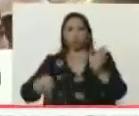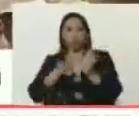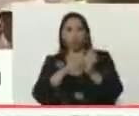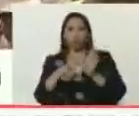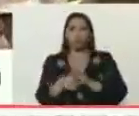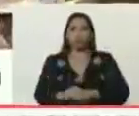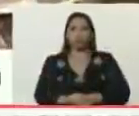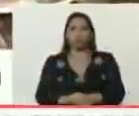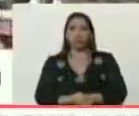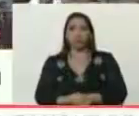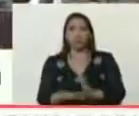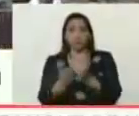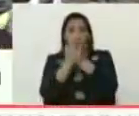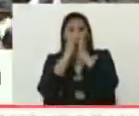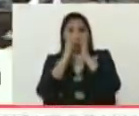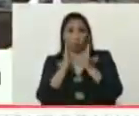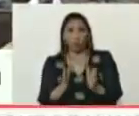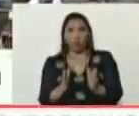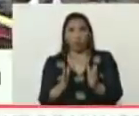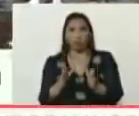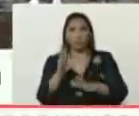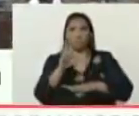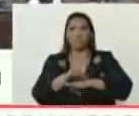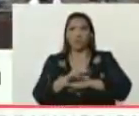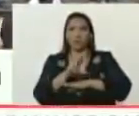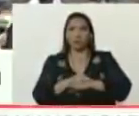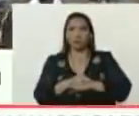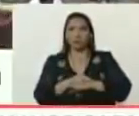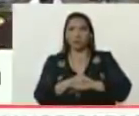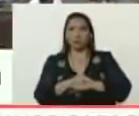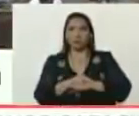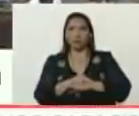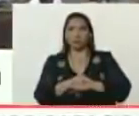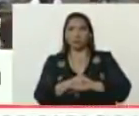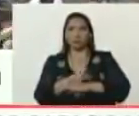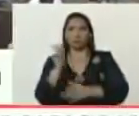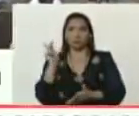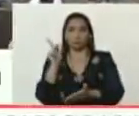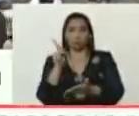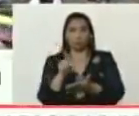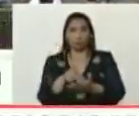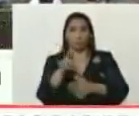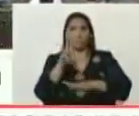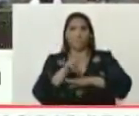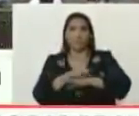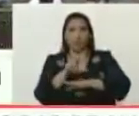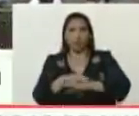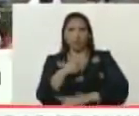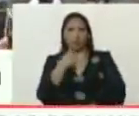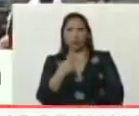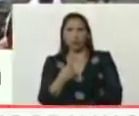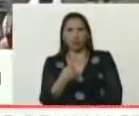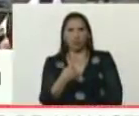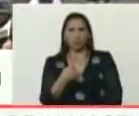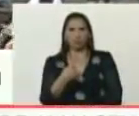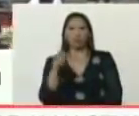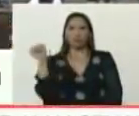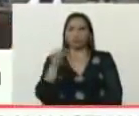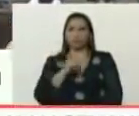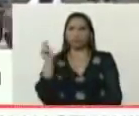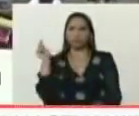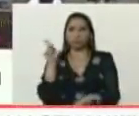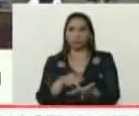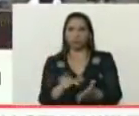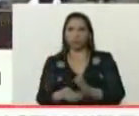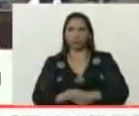Los estudiantes, aquí están los estudiantes de medicina, presente. Los médicos dicen,